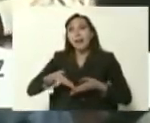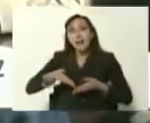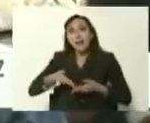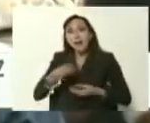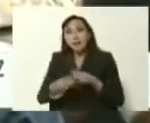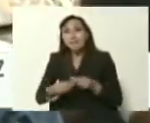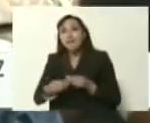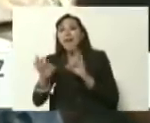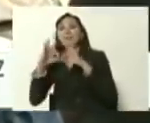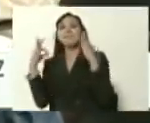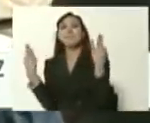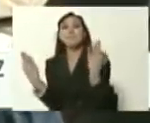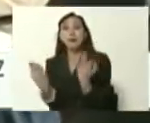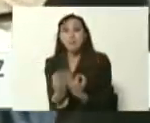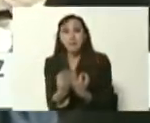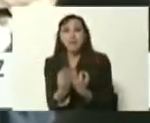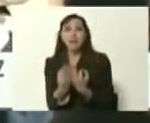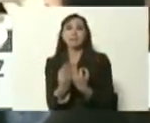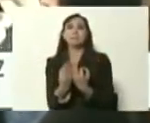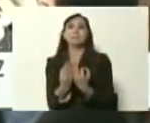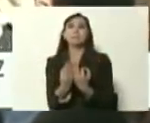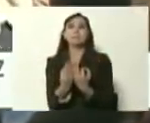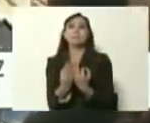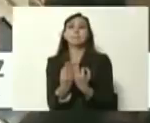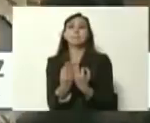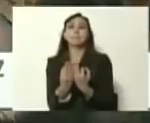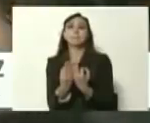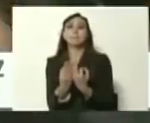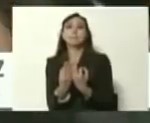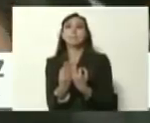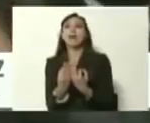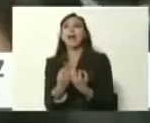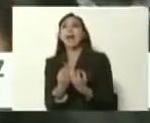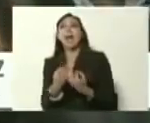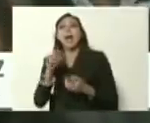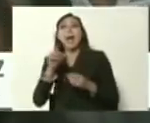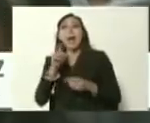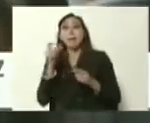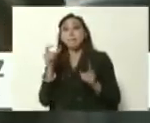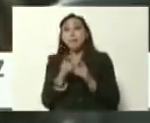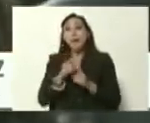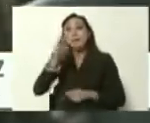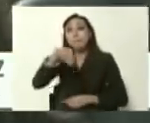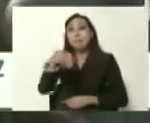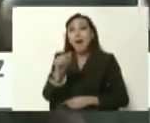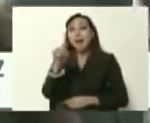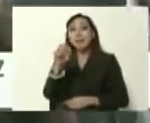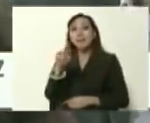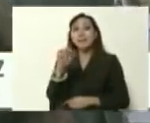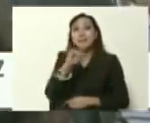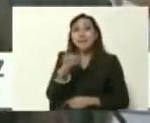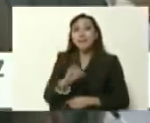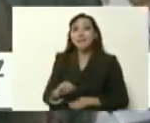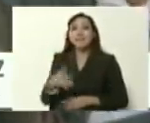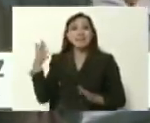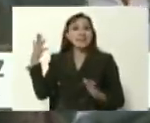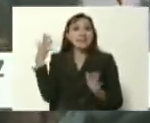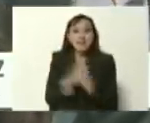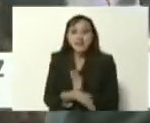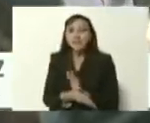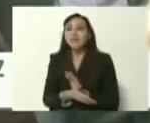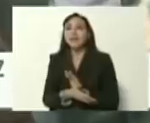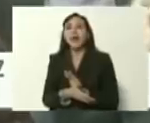matrimonio viene de la palabra matriz, que significa lugar donde se